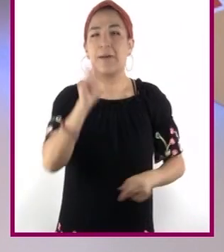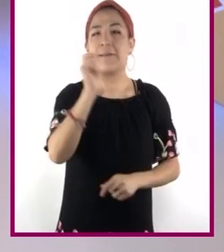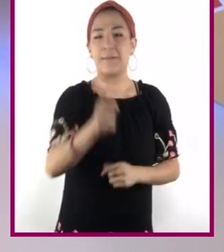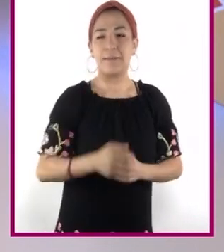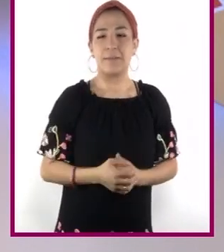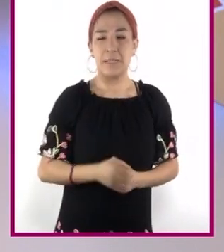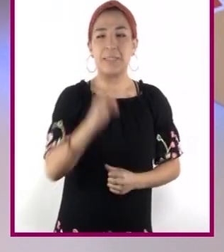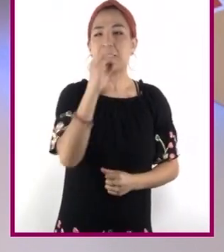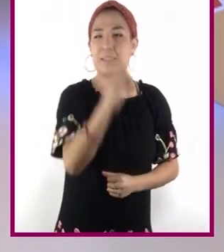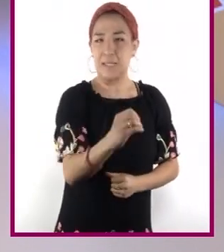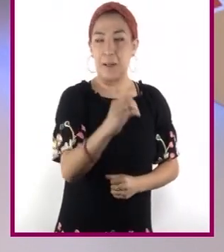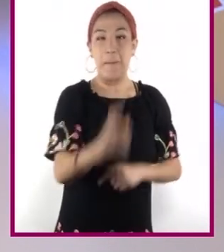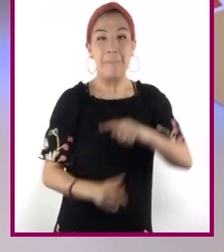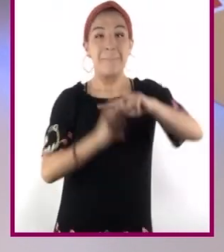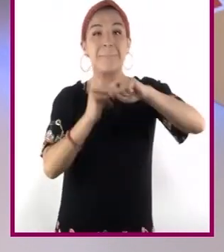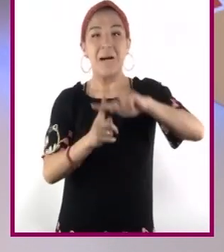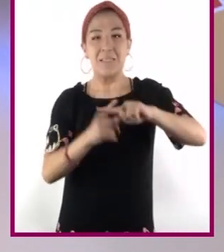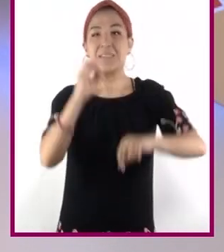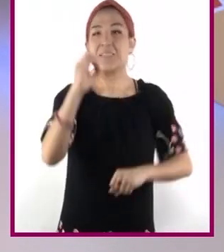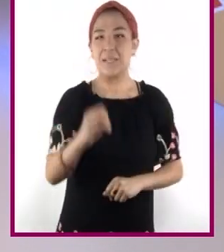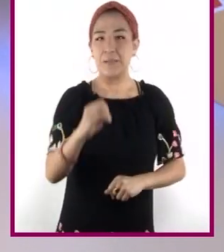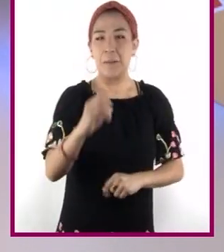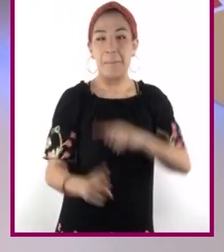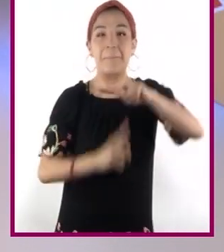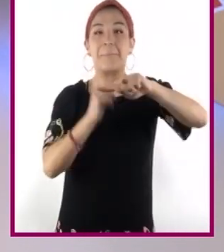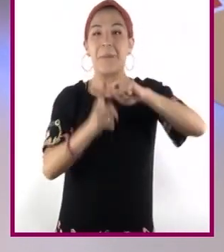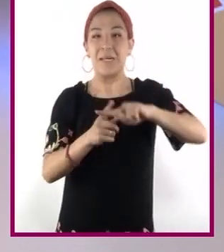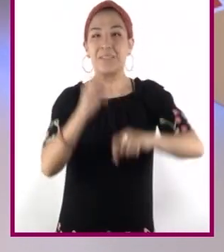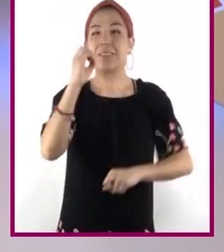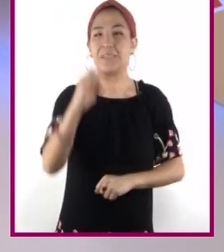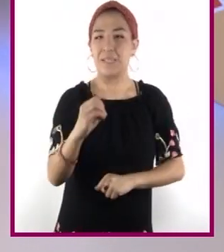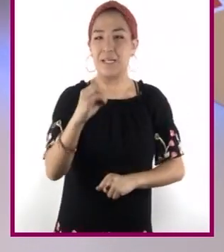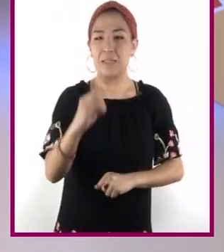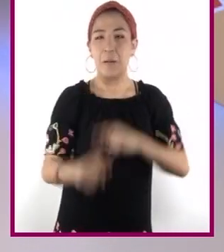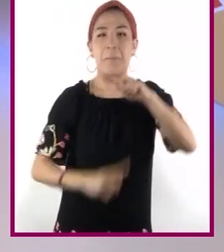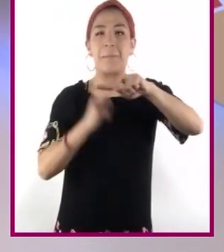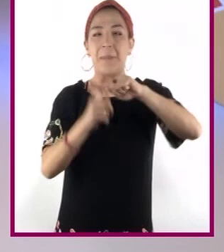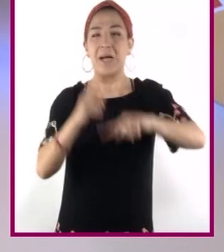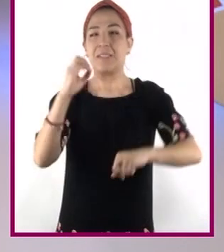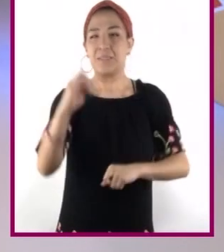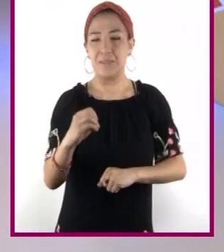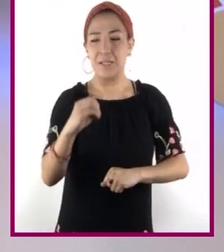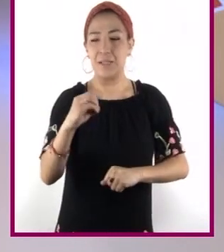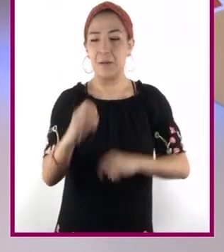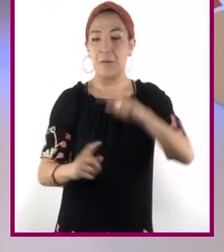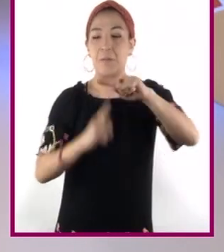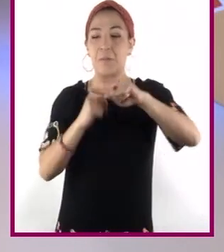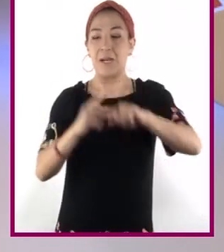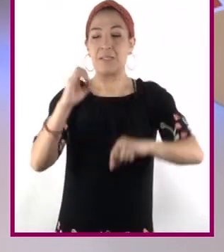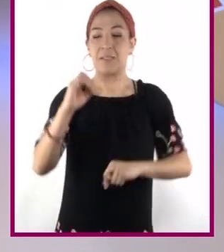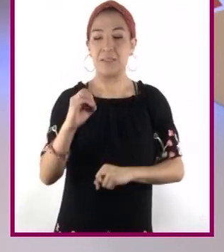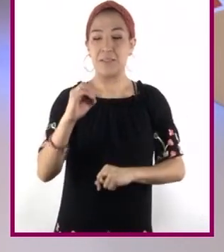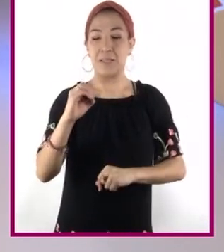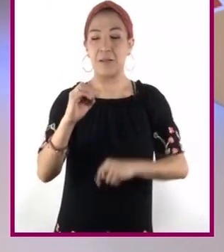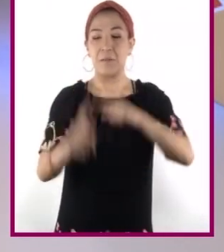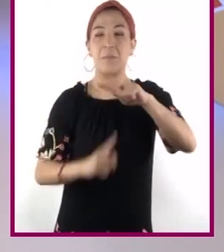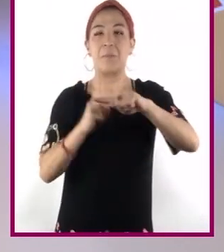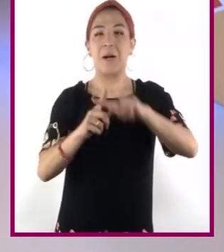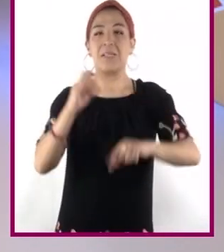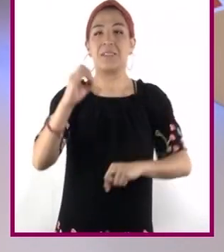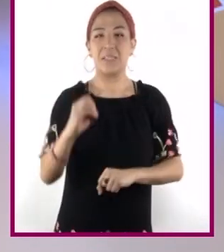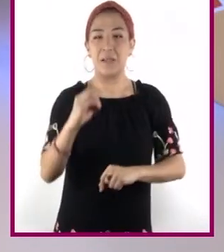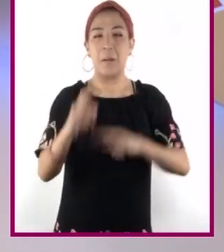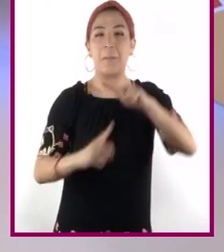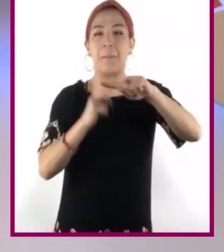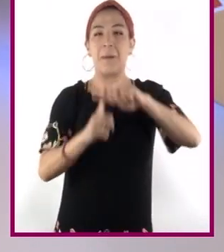obtiene 0 más 0 más 0 más 0 más 0 más 0